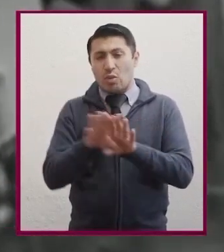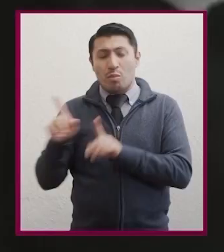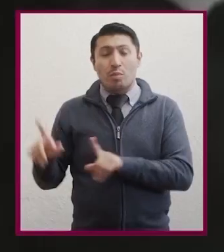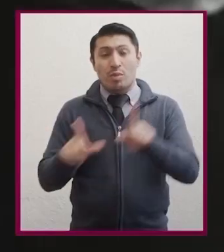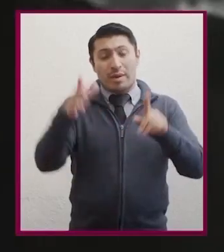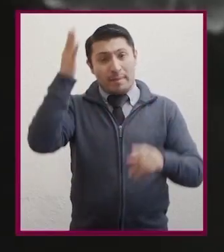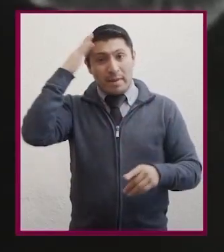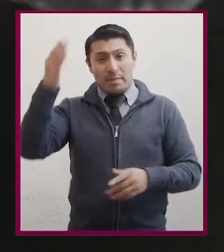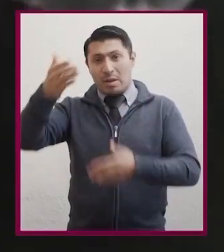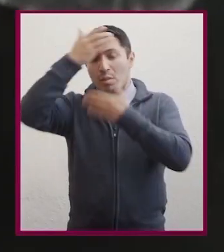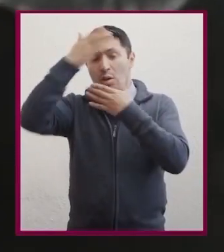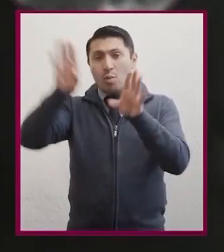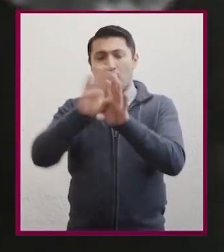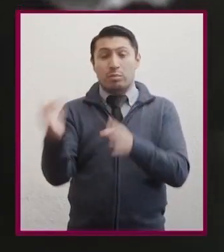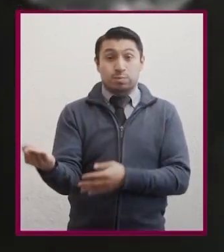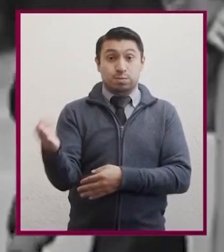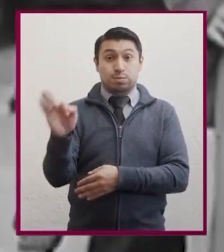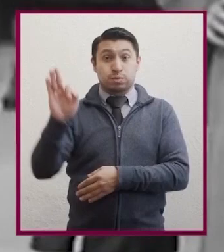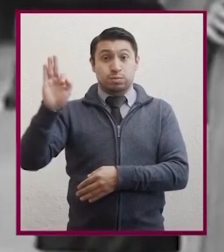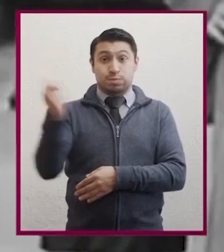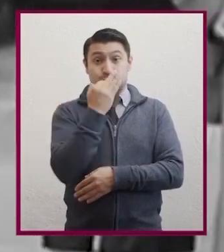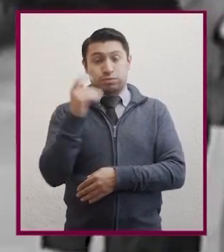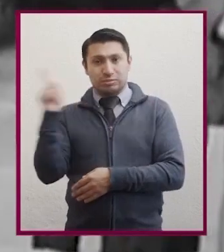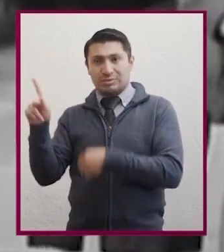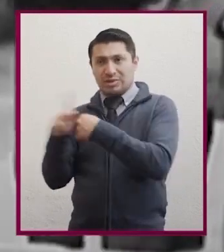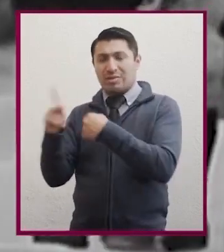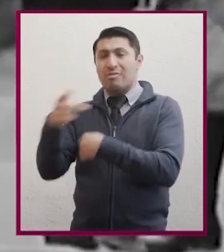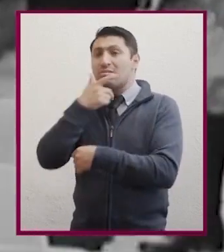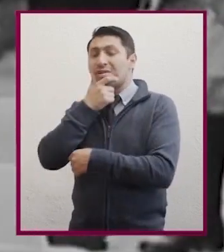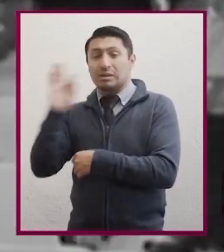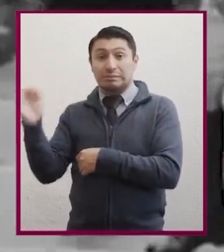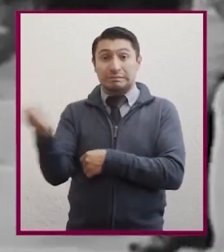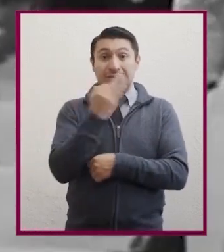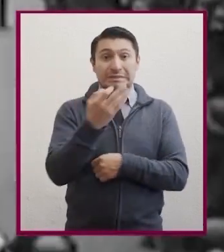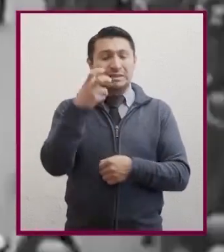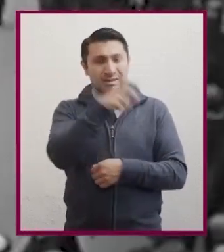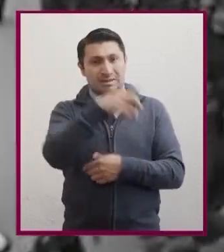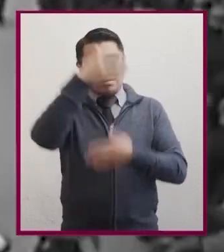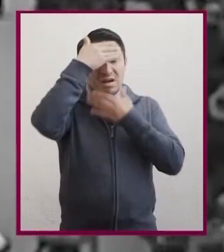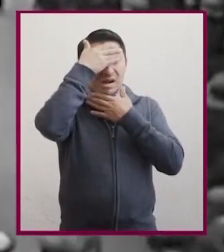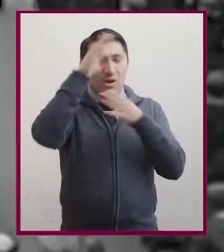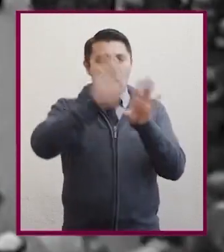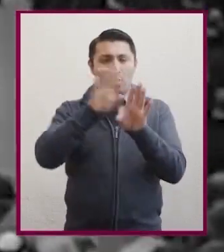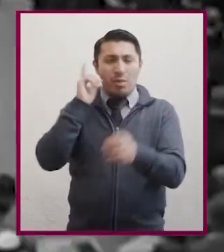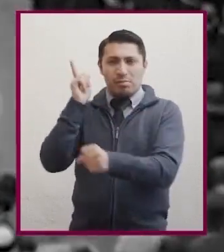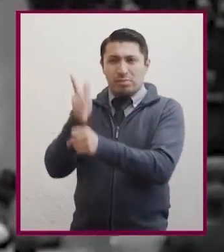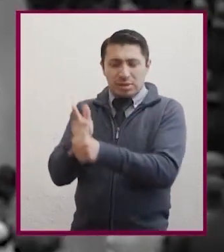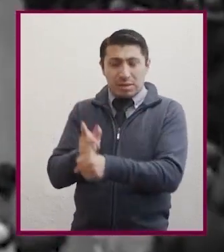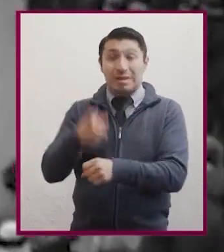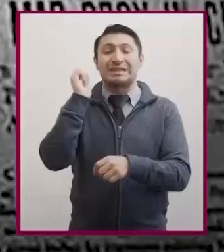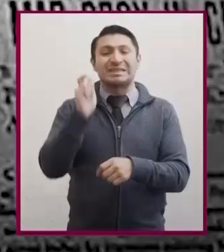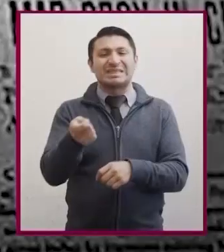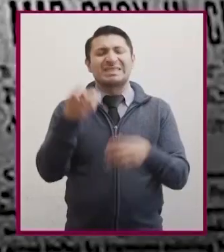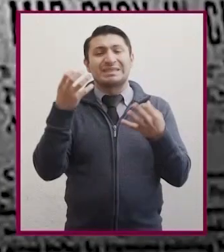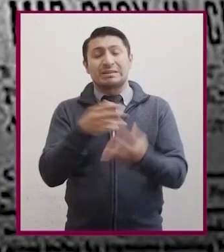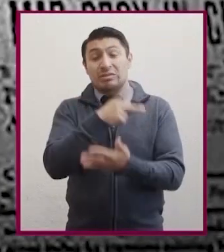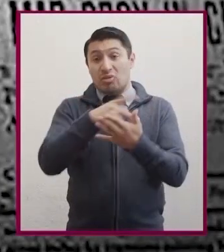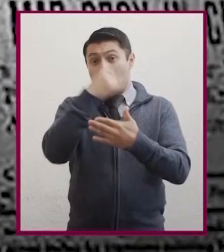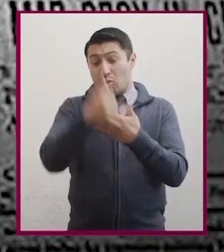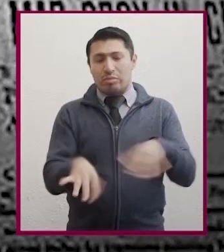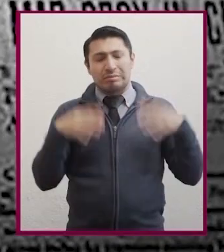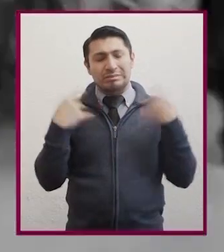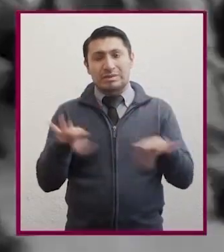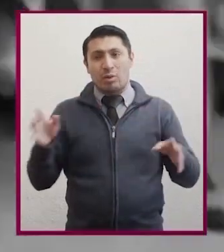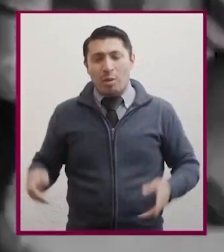líderes árabes se sintieron traicionados por los británicos, y cuando los árabes palestinos se dieron cuenta del significado del proyecto,